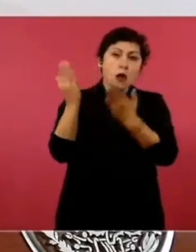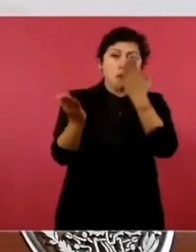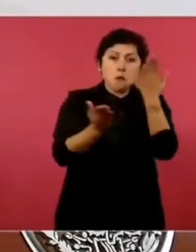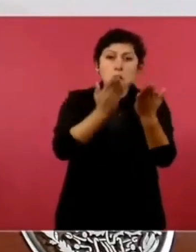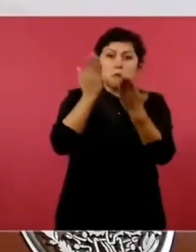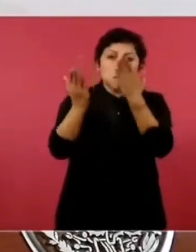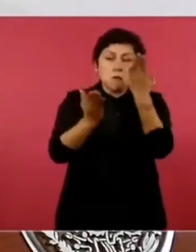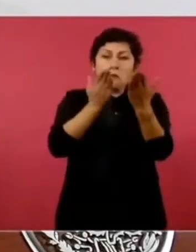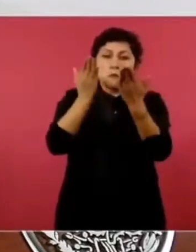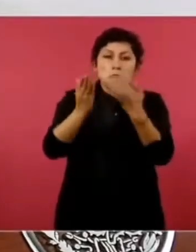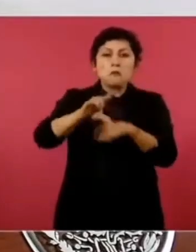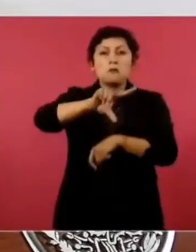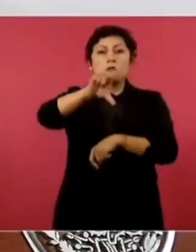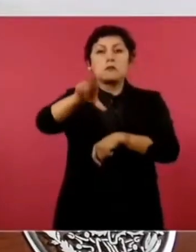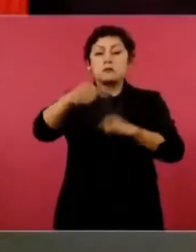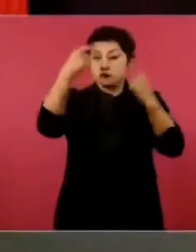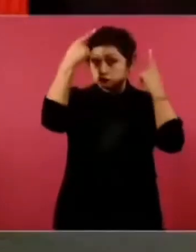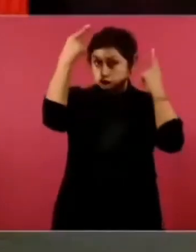sale